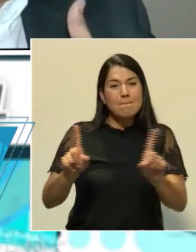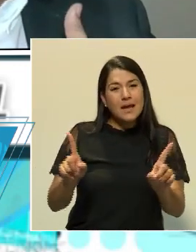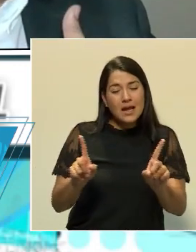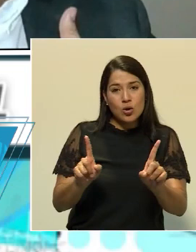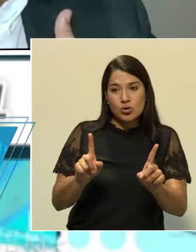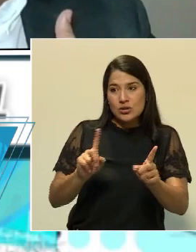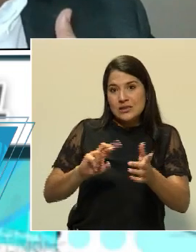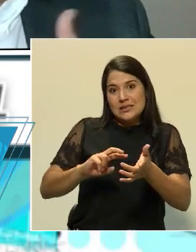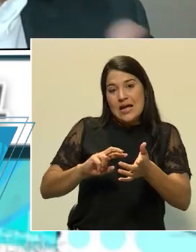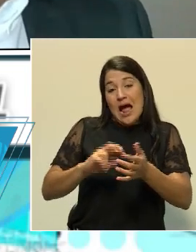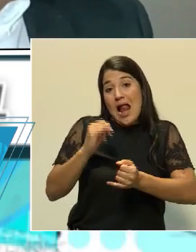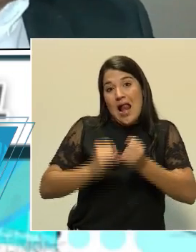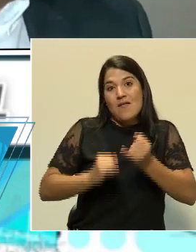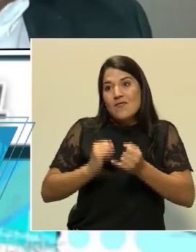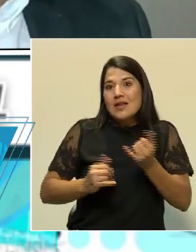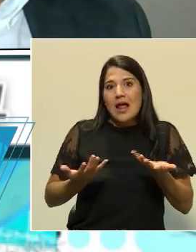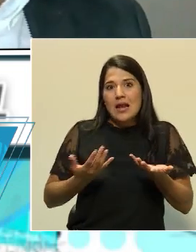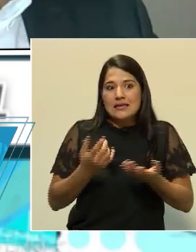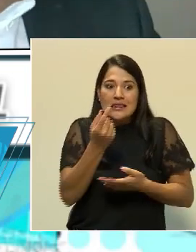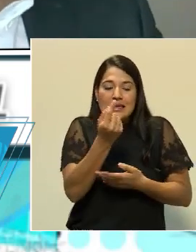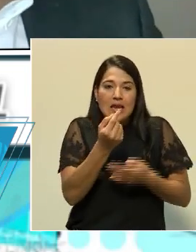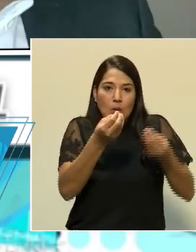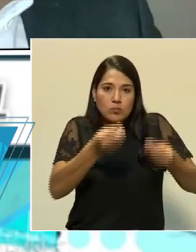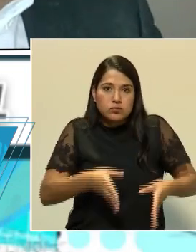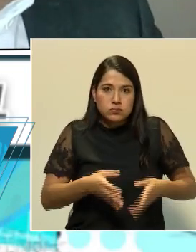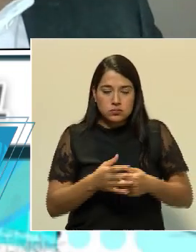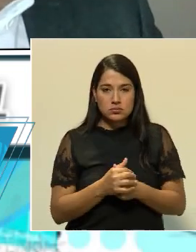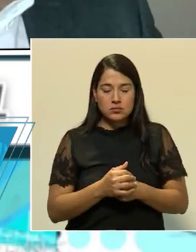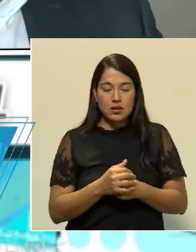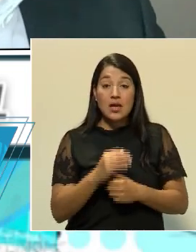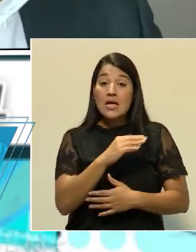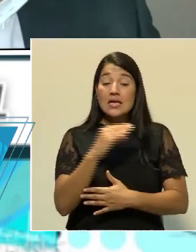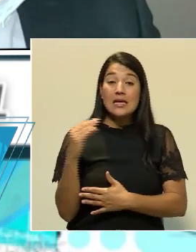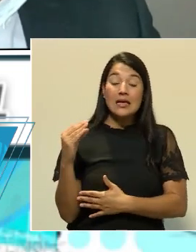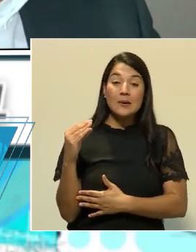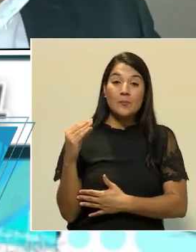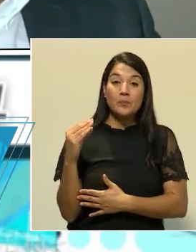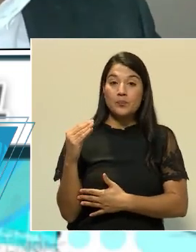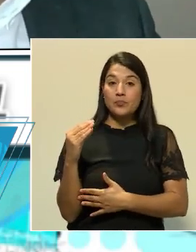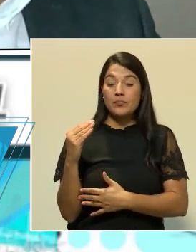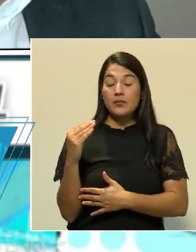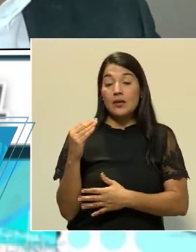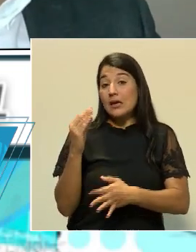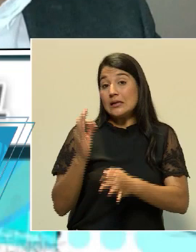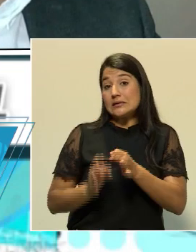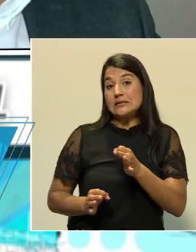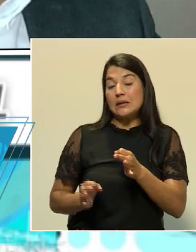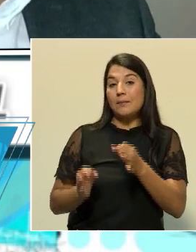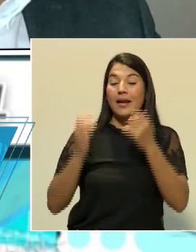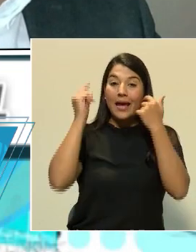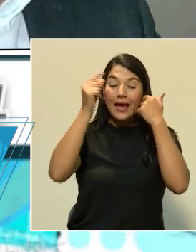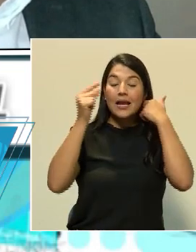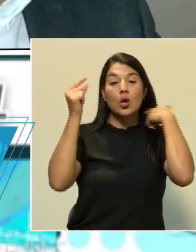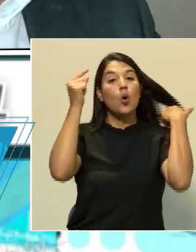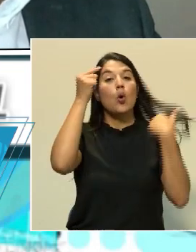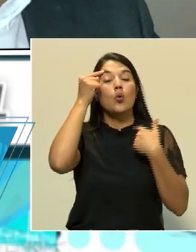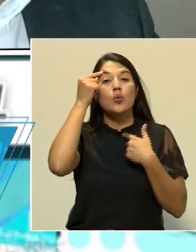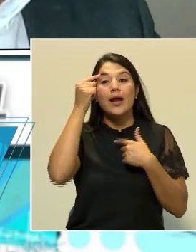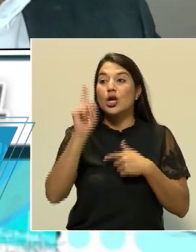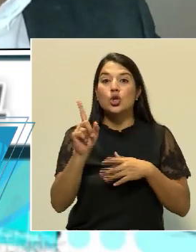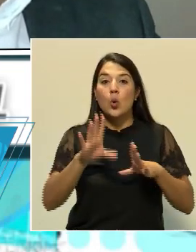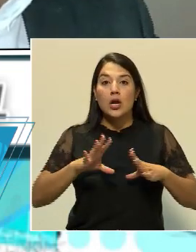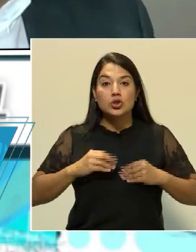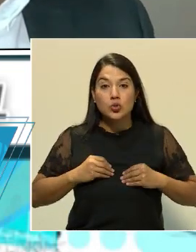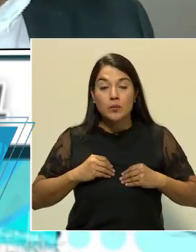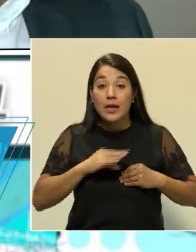es un costo que sale de nuestras bolsas y que simple y sencillamente el gobierno no lo